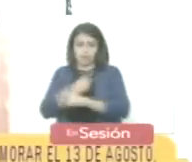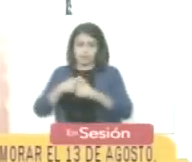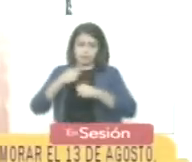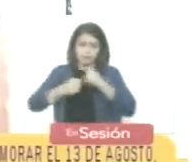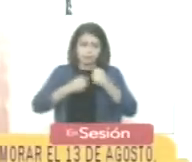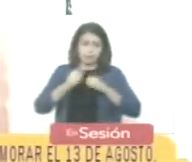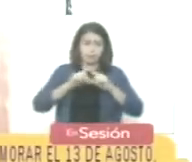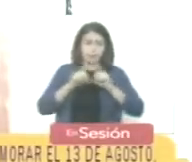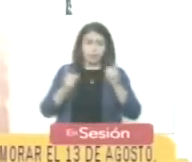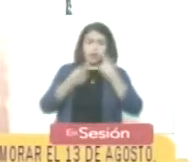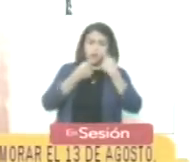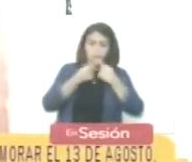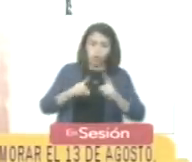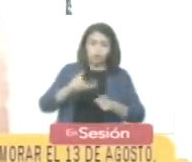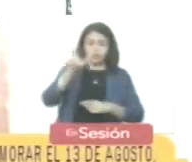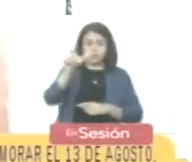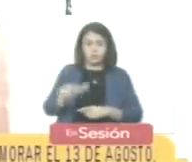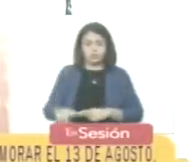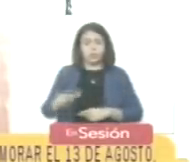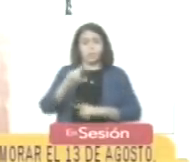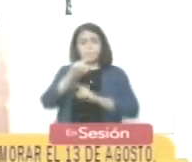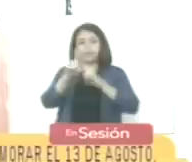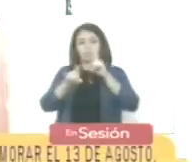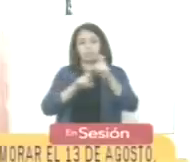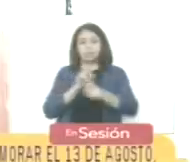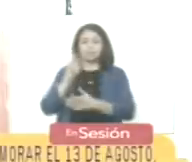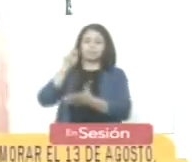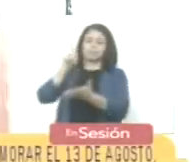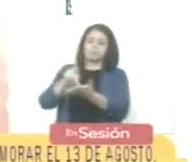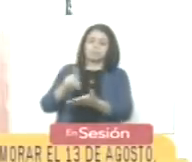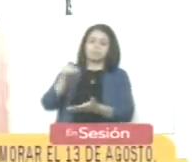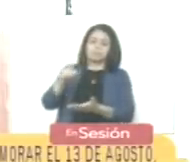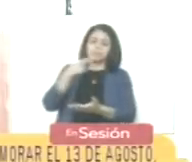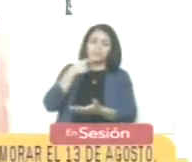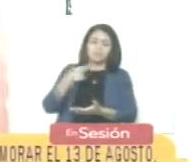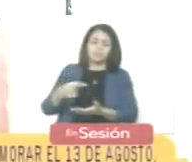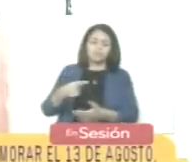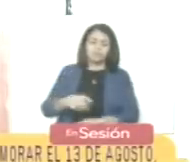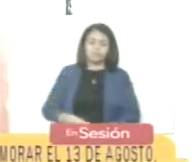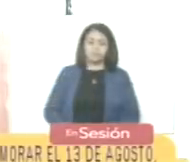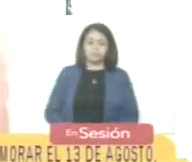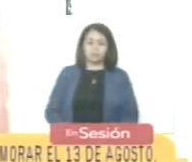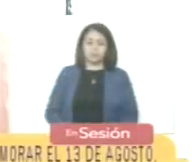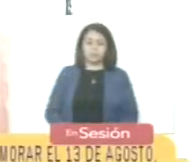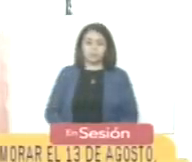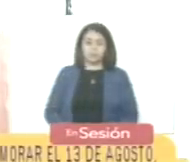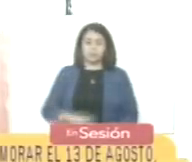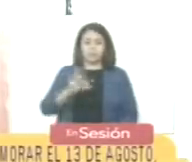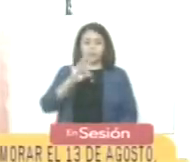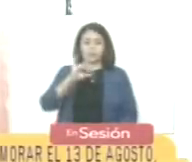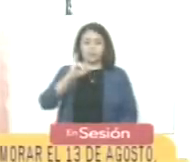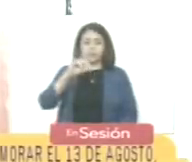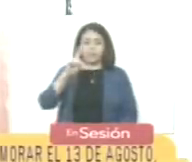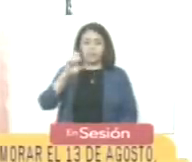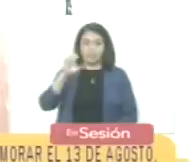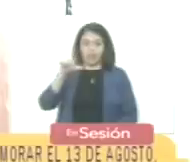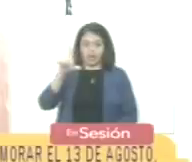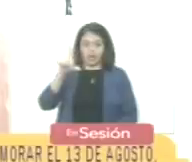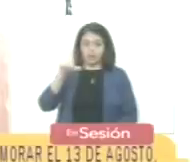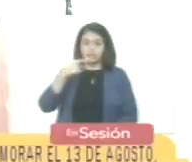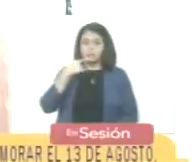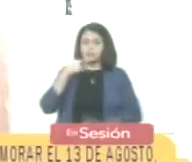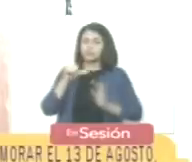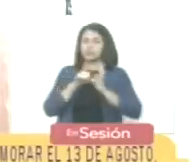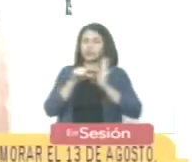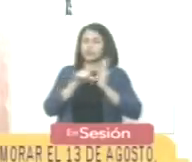si le preguntamos a otro compatriota que también está presente en este hemiciclo, el compañero Fidel Vázquez, ¿dónde